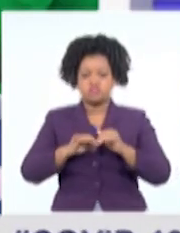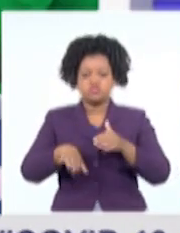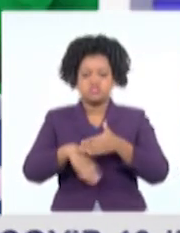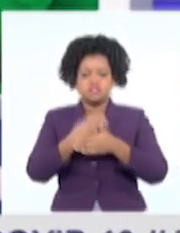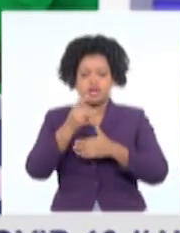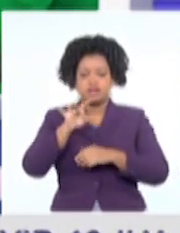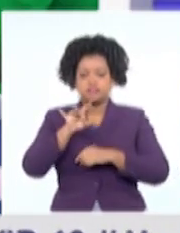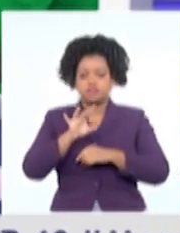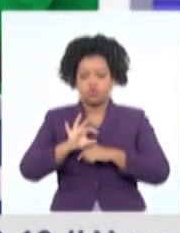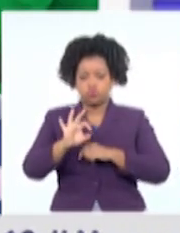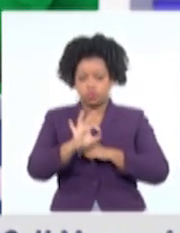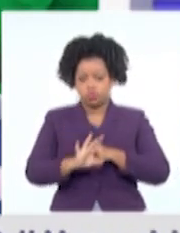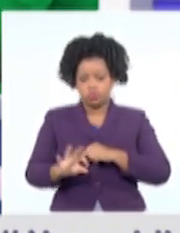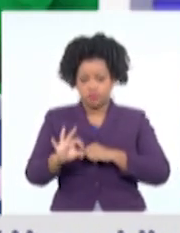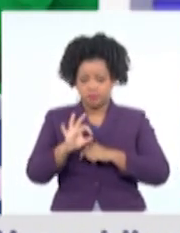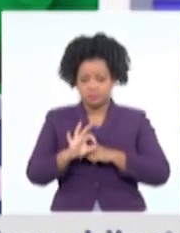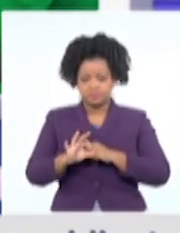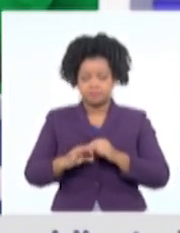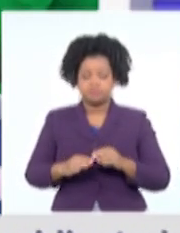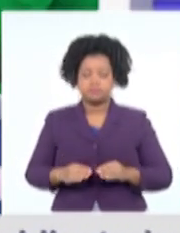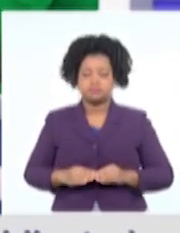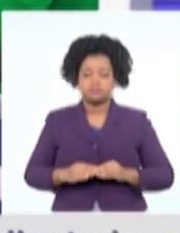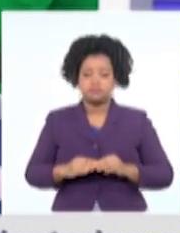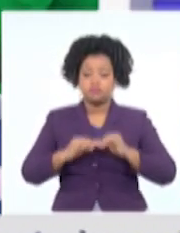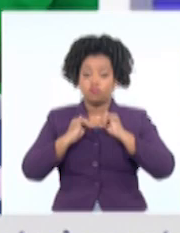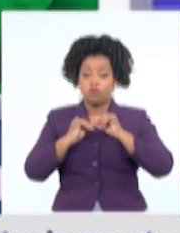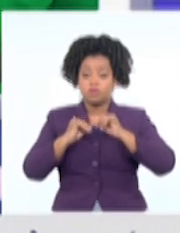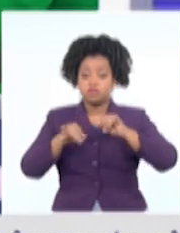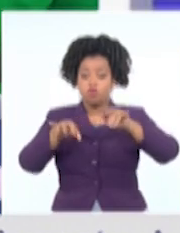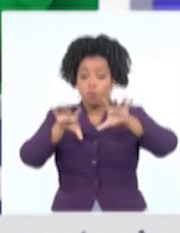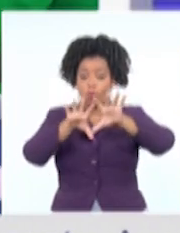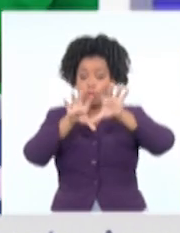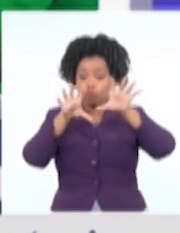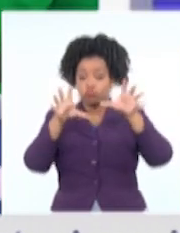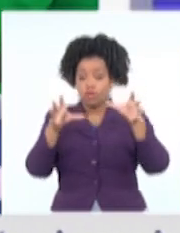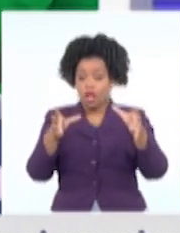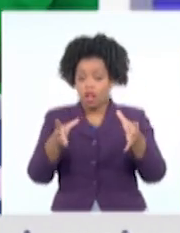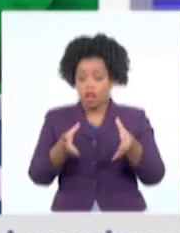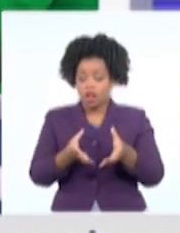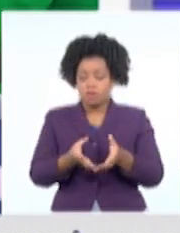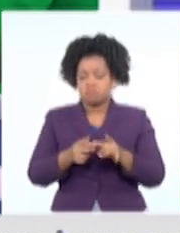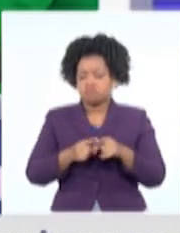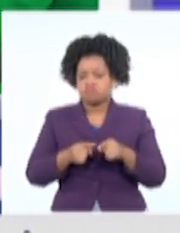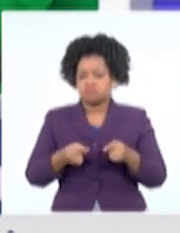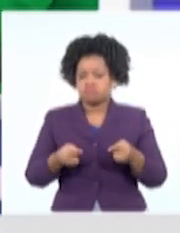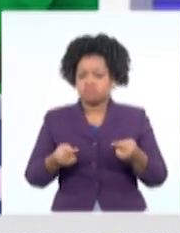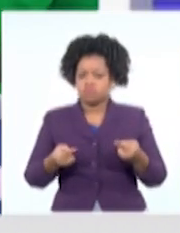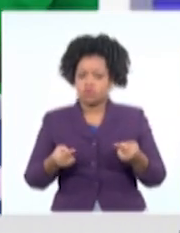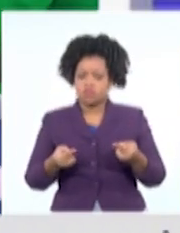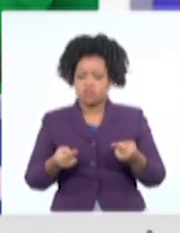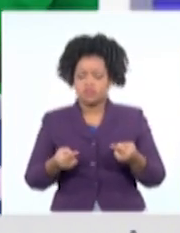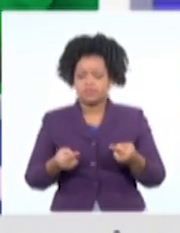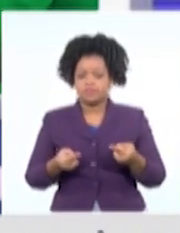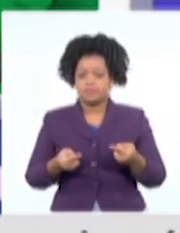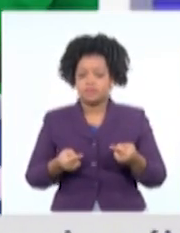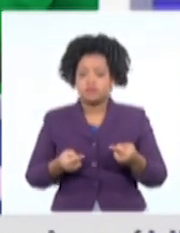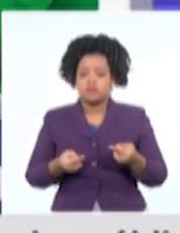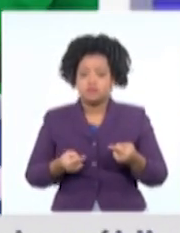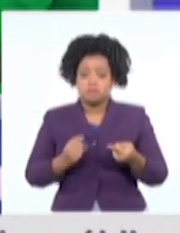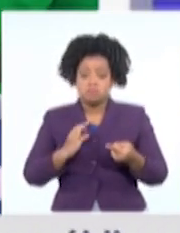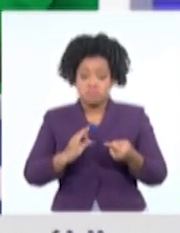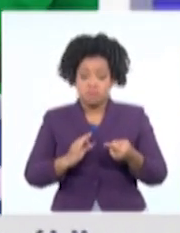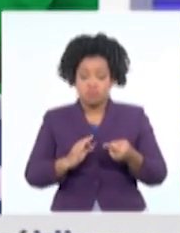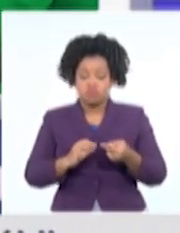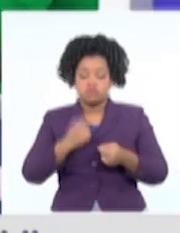octubre, datos mundiales donde se ponen los